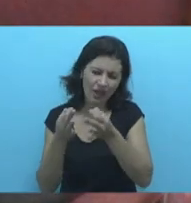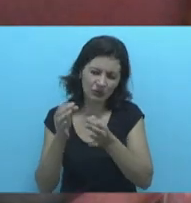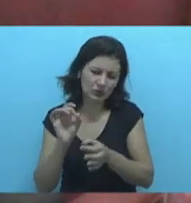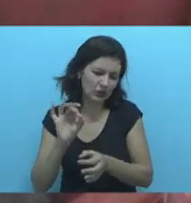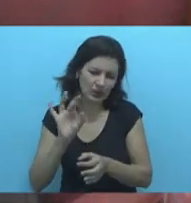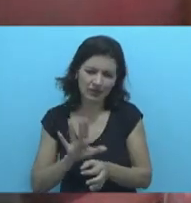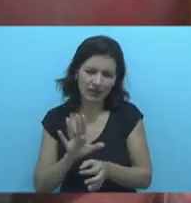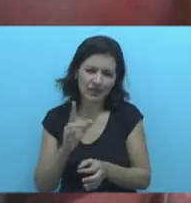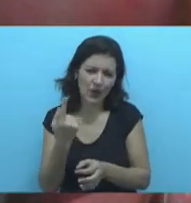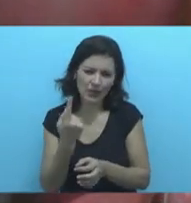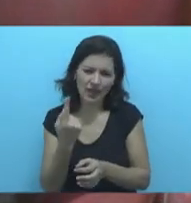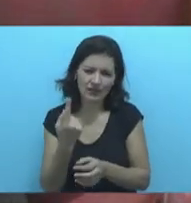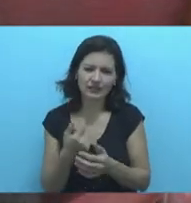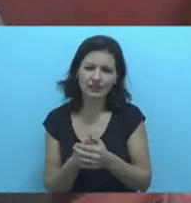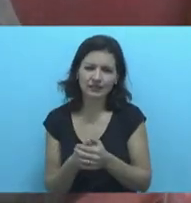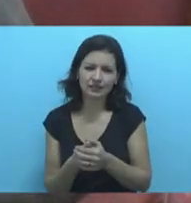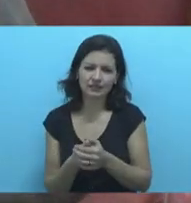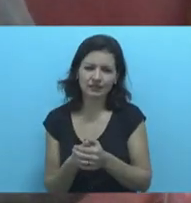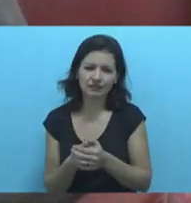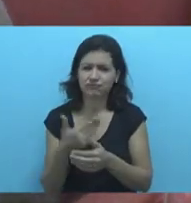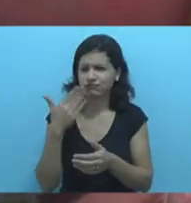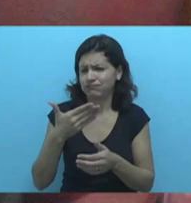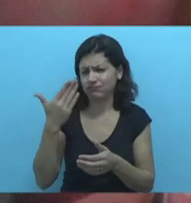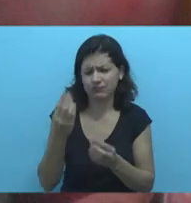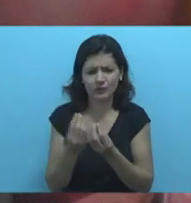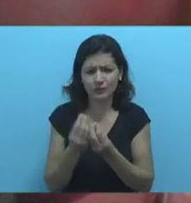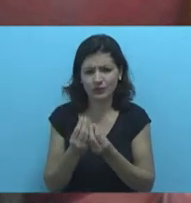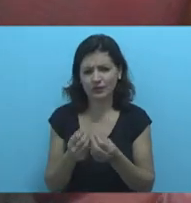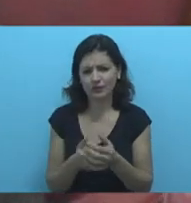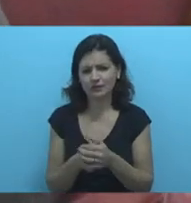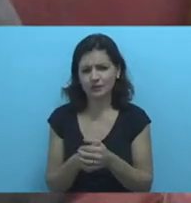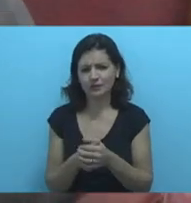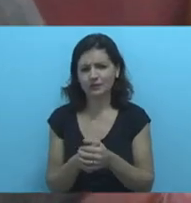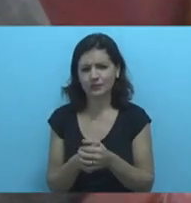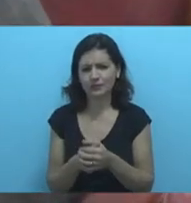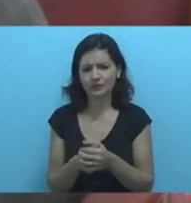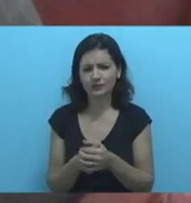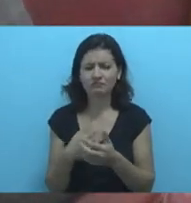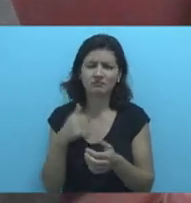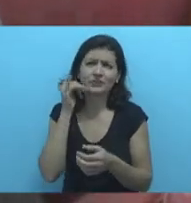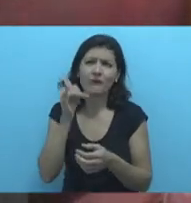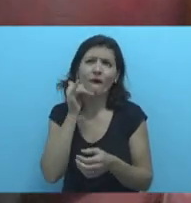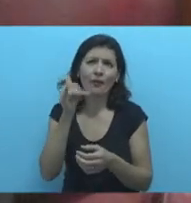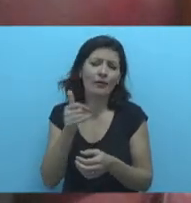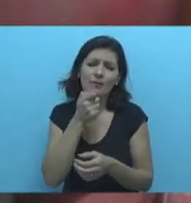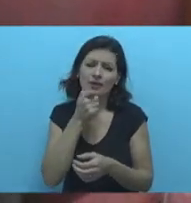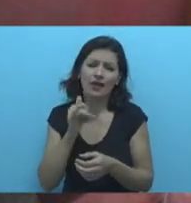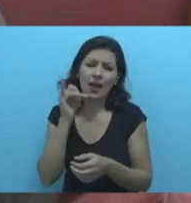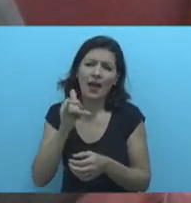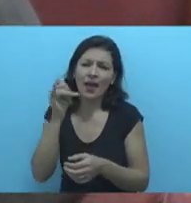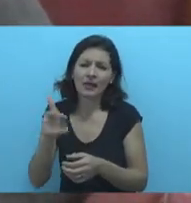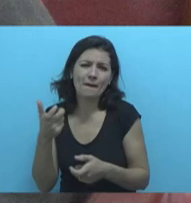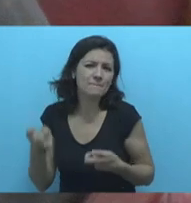gobernador, y hablamos de muchas cosas, personales inclusive, ¿no? Me acuerdo haberle dicho que la cumbia era